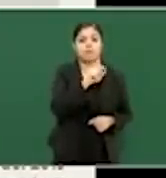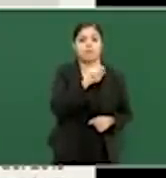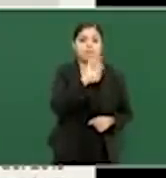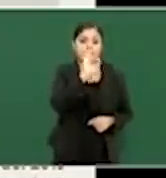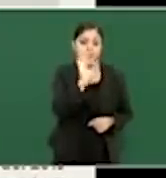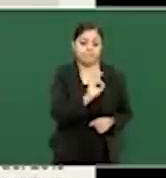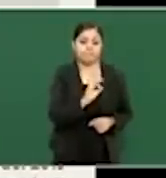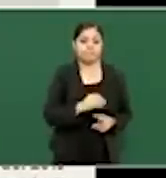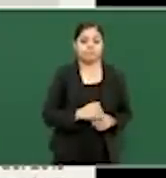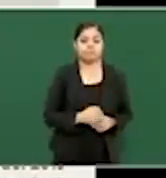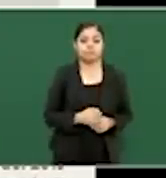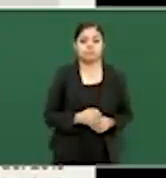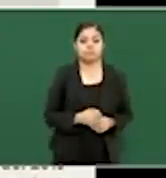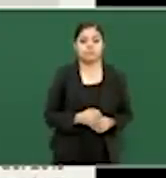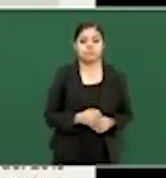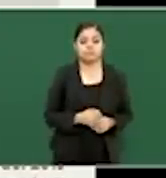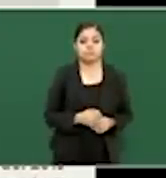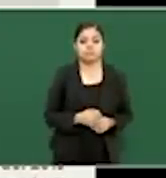44.7%.